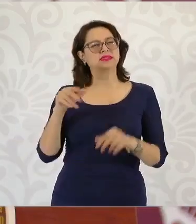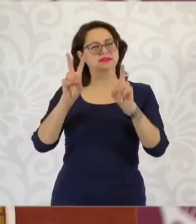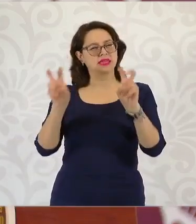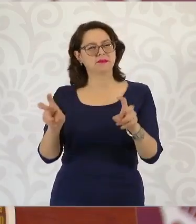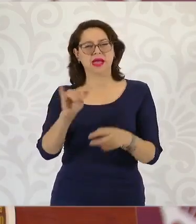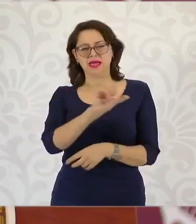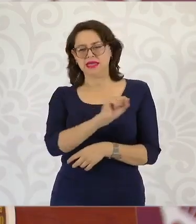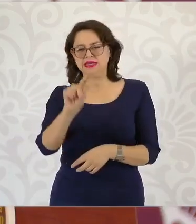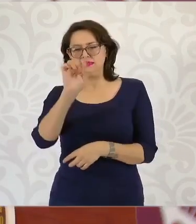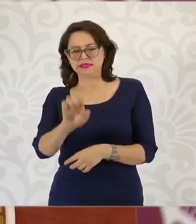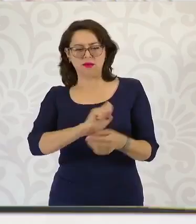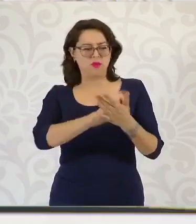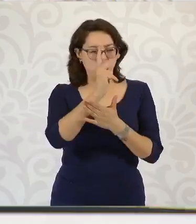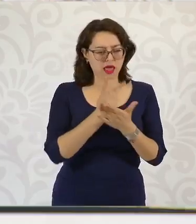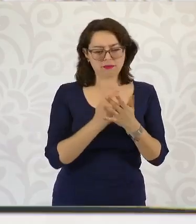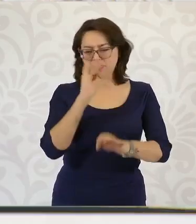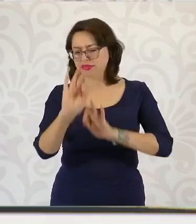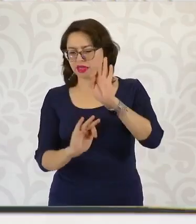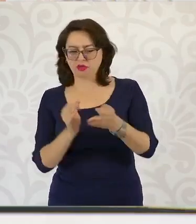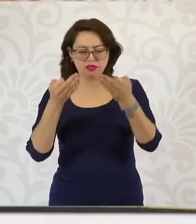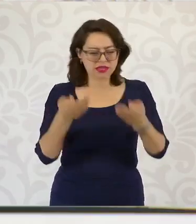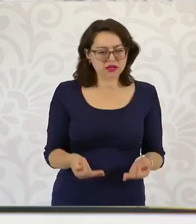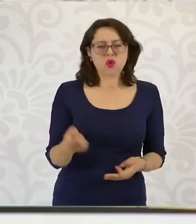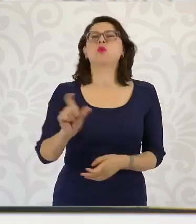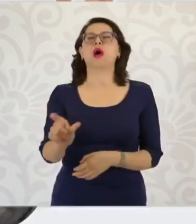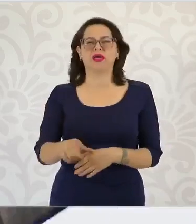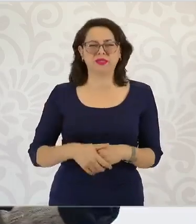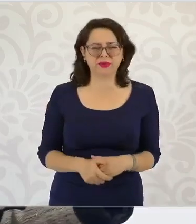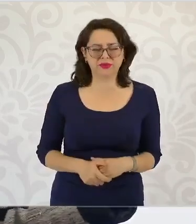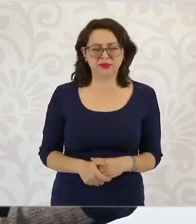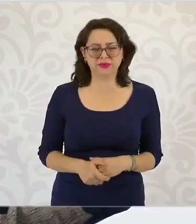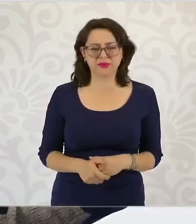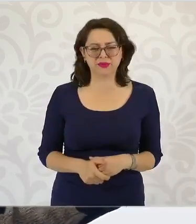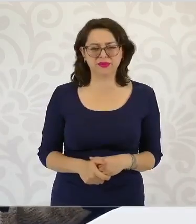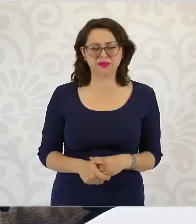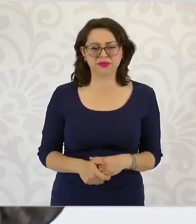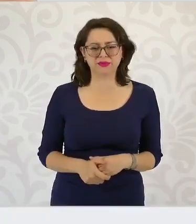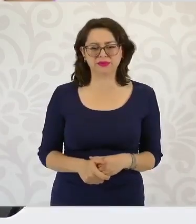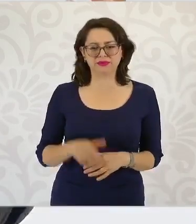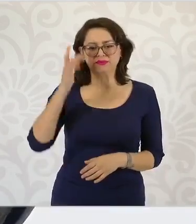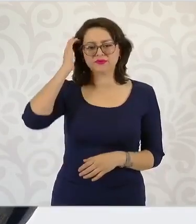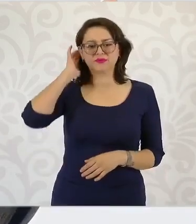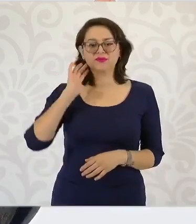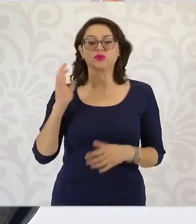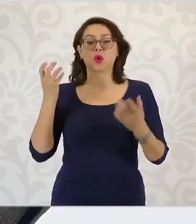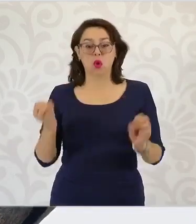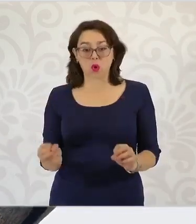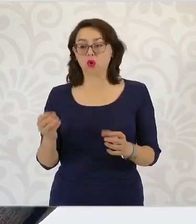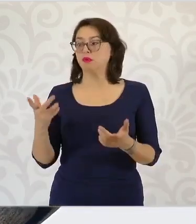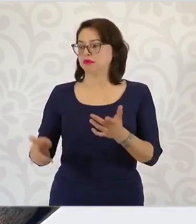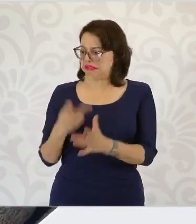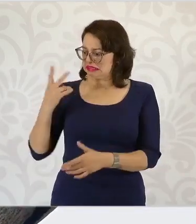ISSSTE? O un programa que permita ahora sí tener más cirugías en el